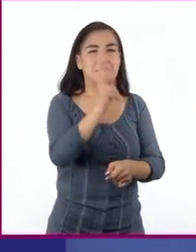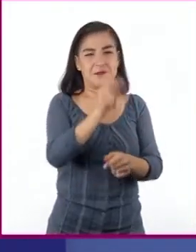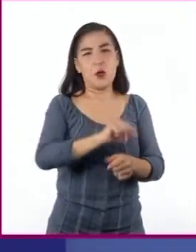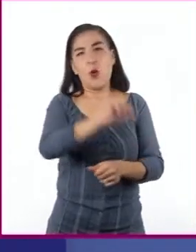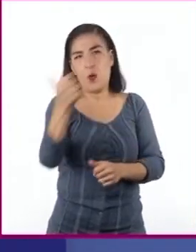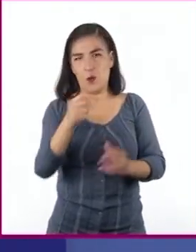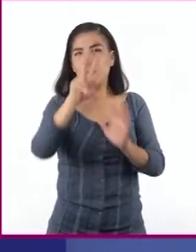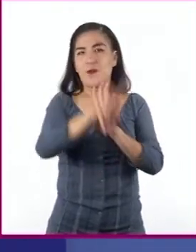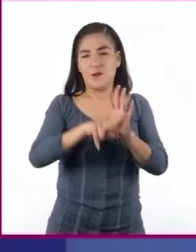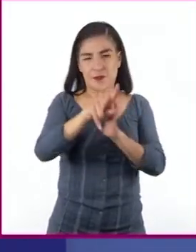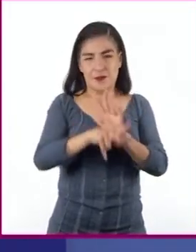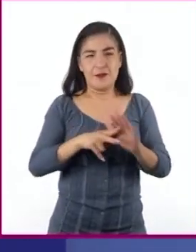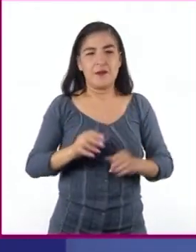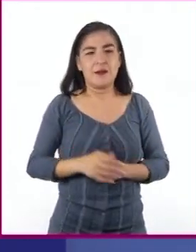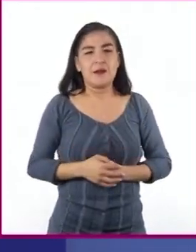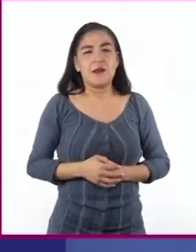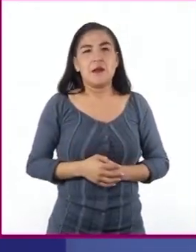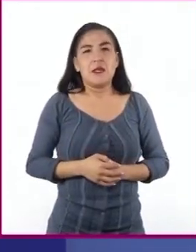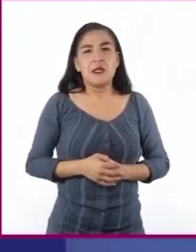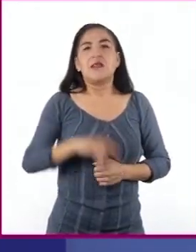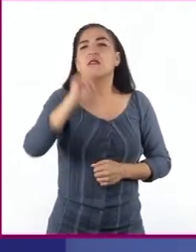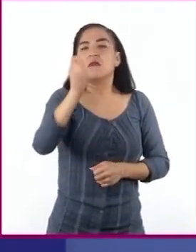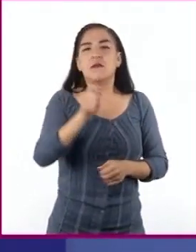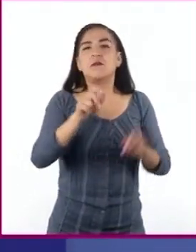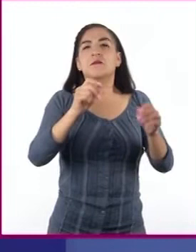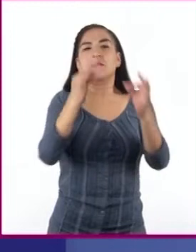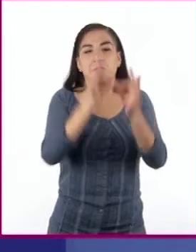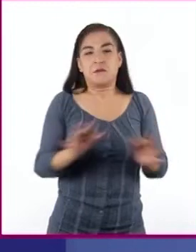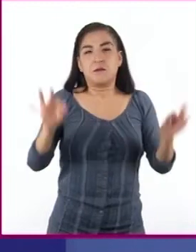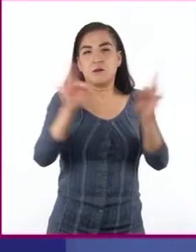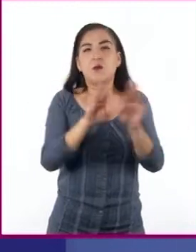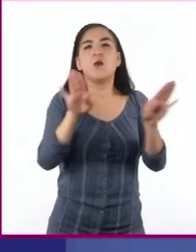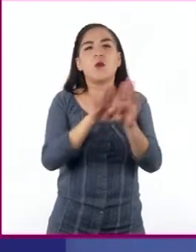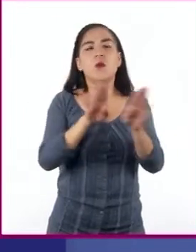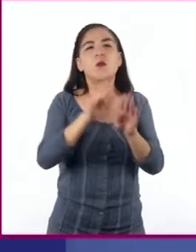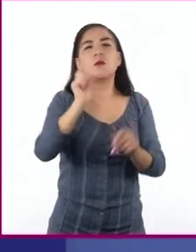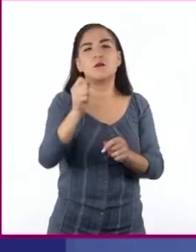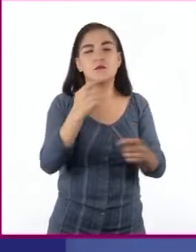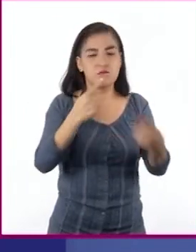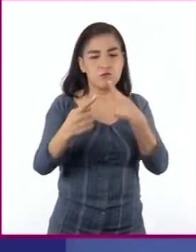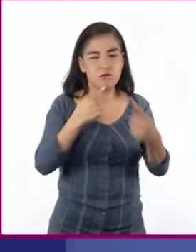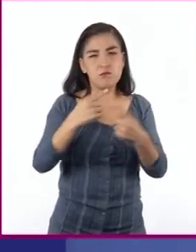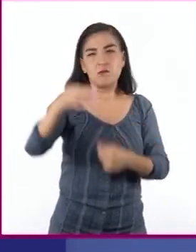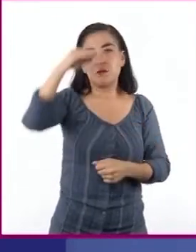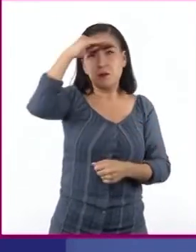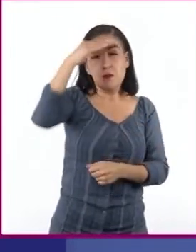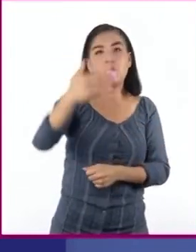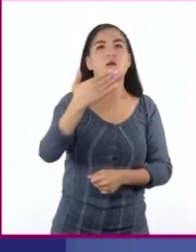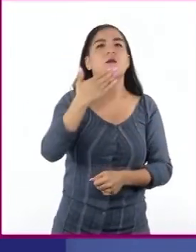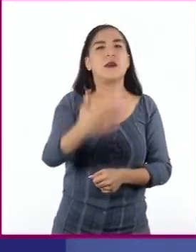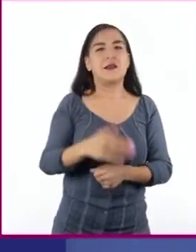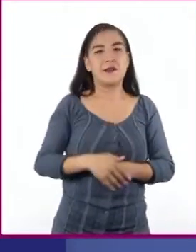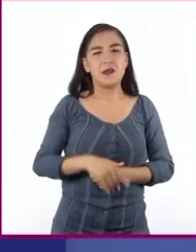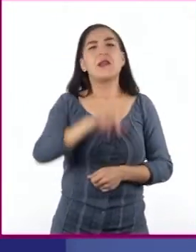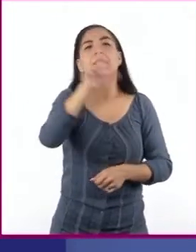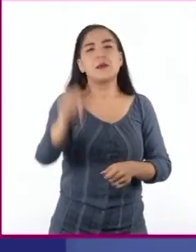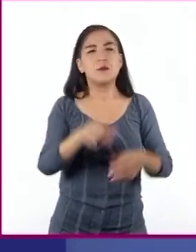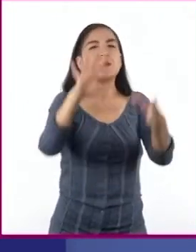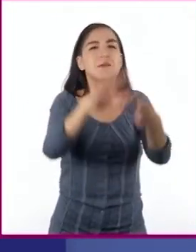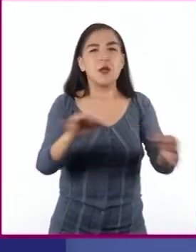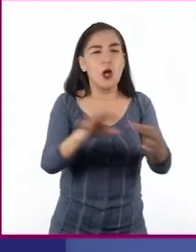el cual se destaca la importancia de la postura crítica y se ejemplifica cómo se puede